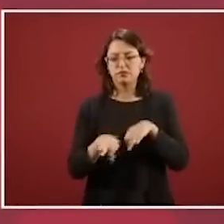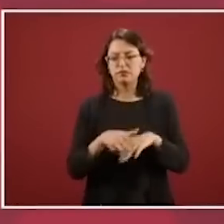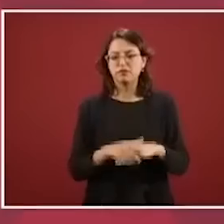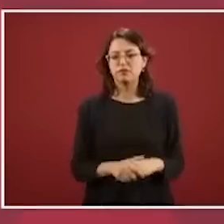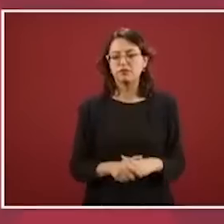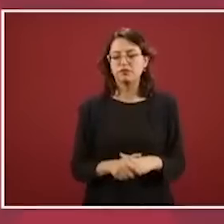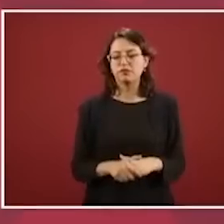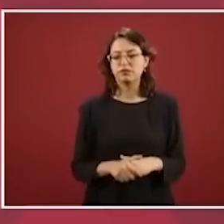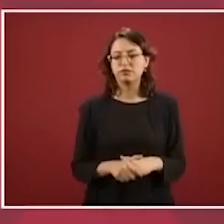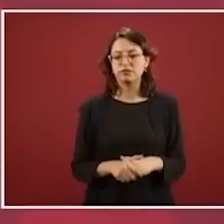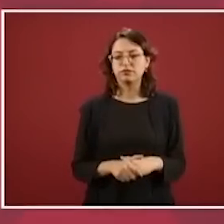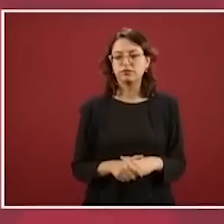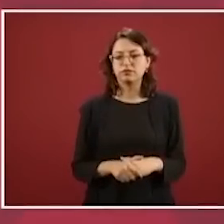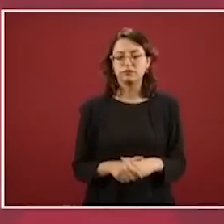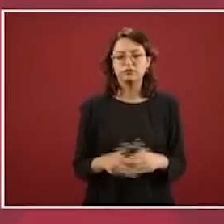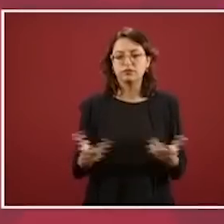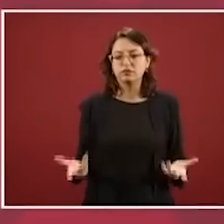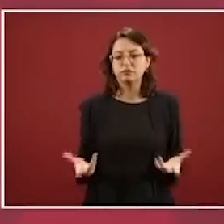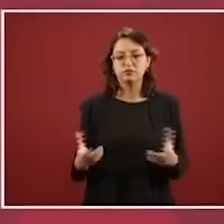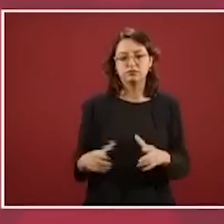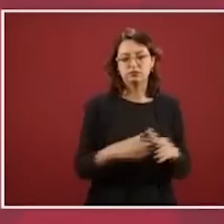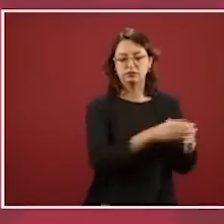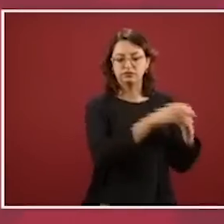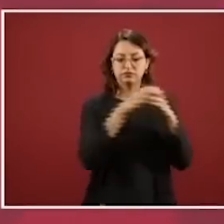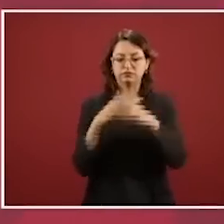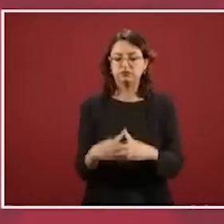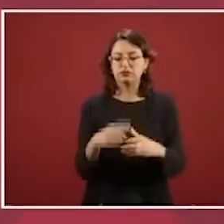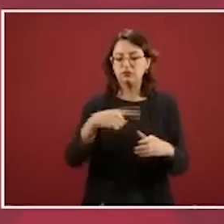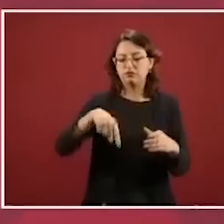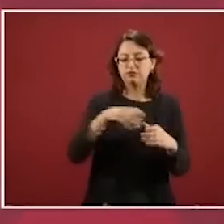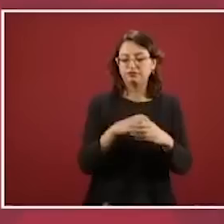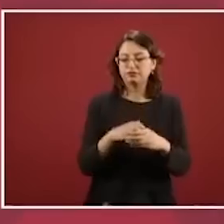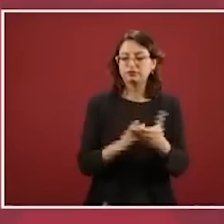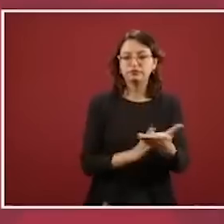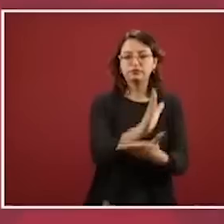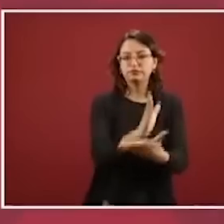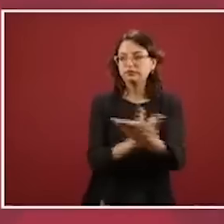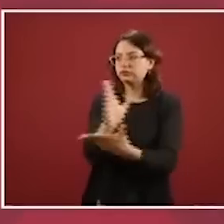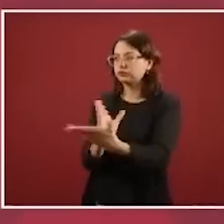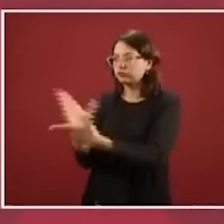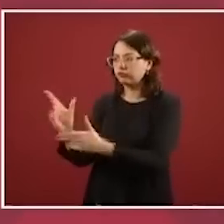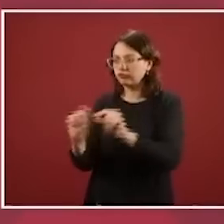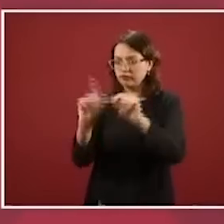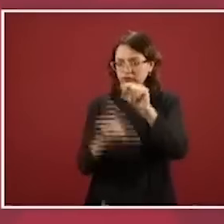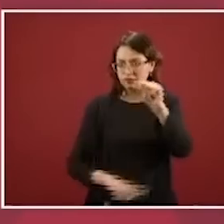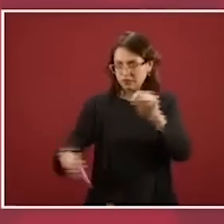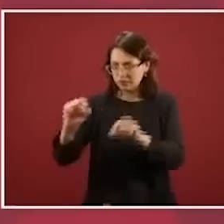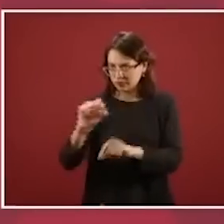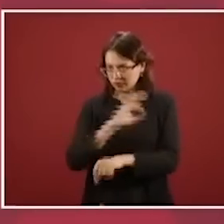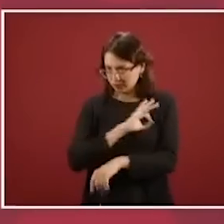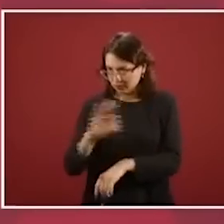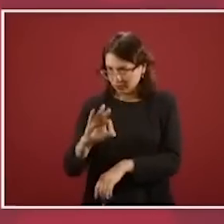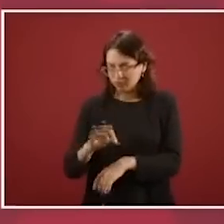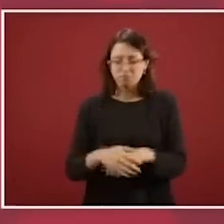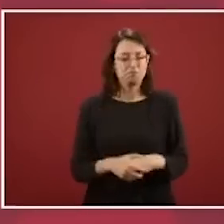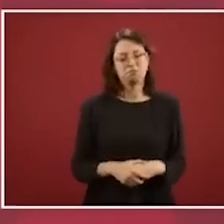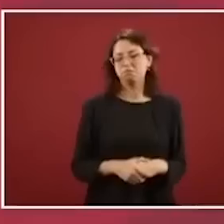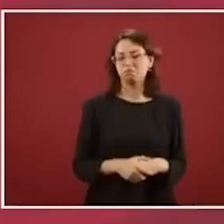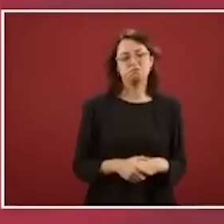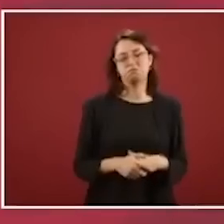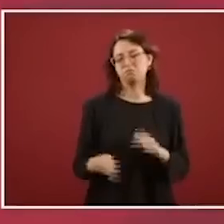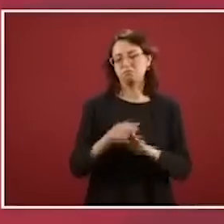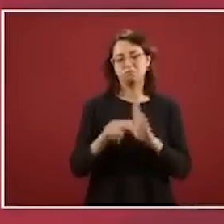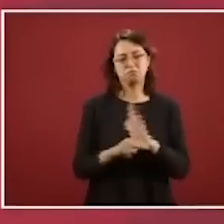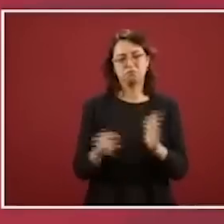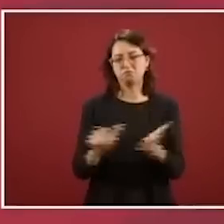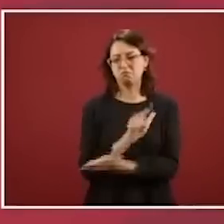Los agregados no pueden ir a ningún establecimiento en nuestro país porque nuestro ordenamiento no se los permite, ni se los